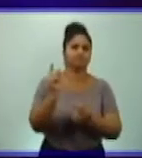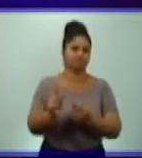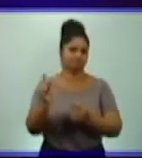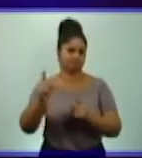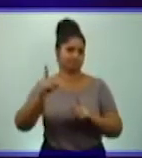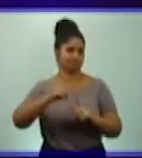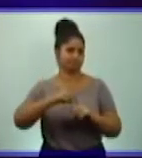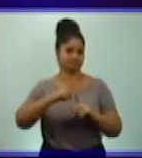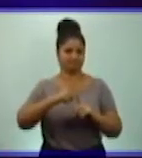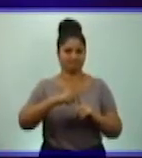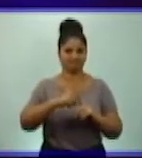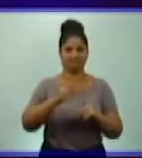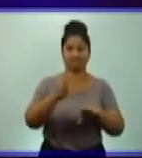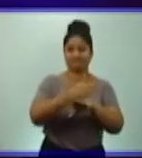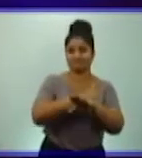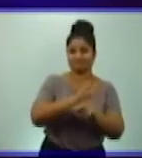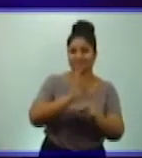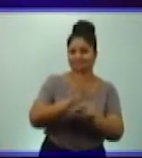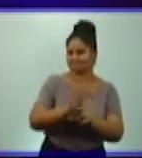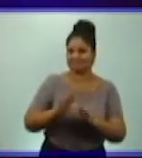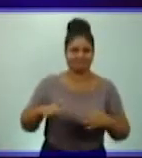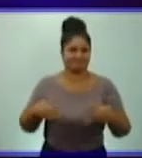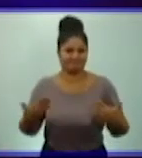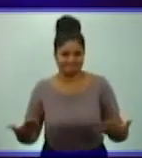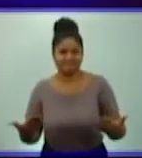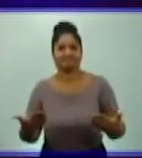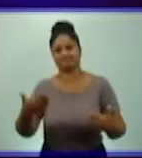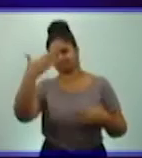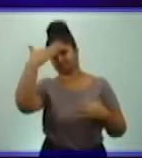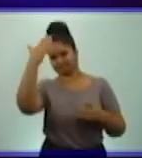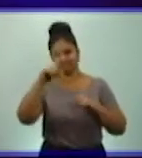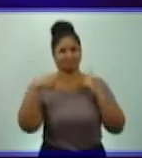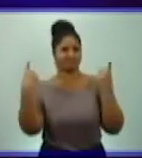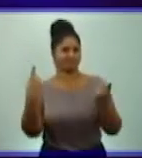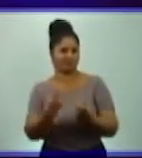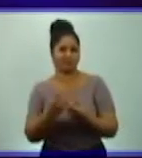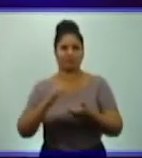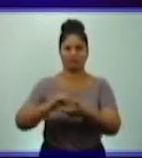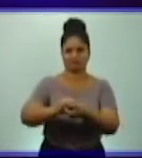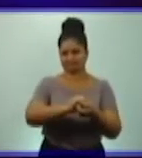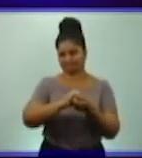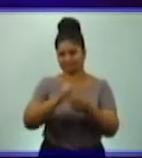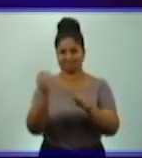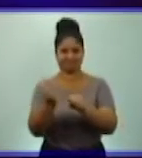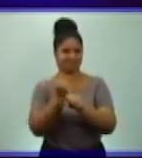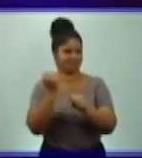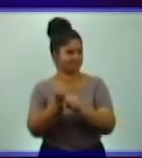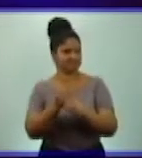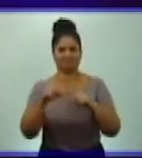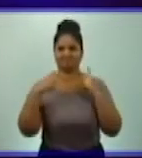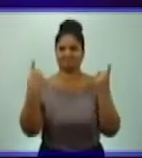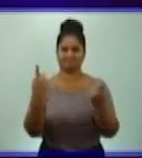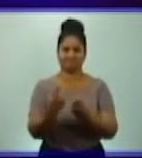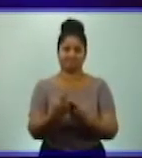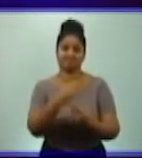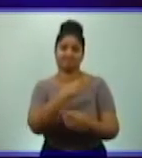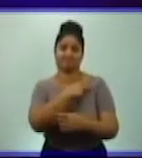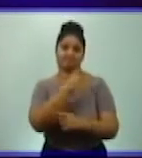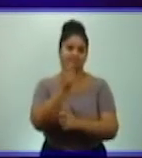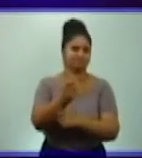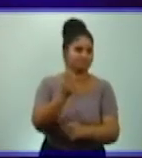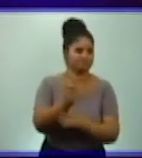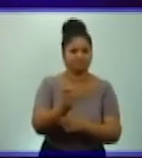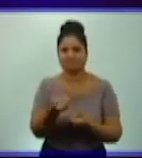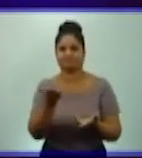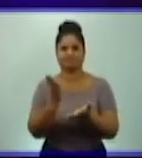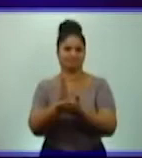profesional. Ante todo, agradecer a todos mis colegas, alumnos, exalumnos que mediante el teléfono, las